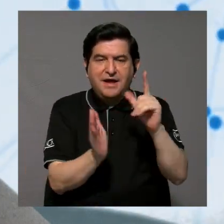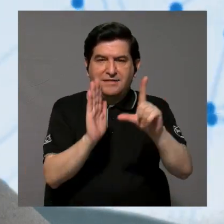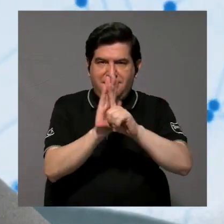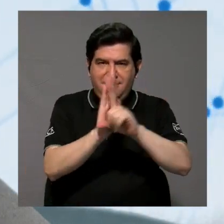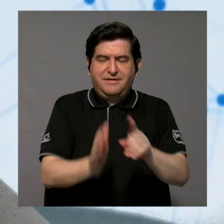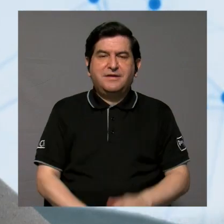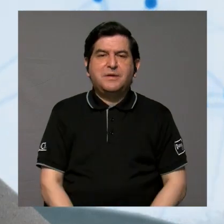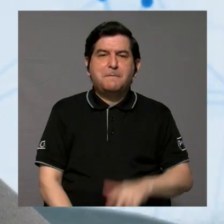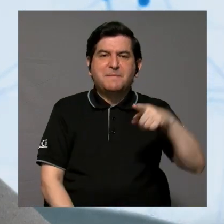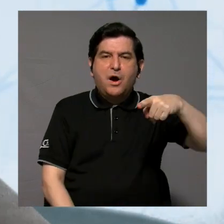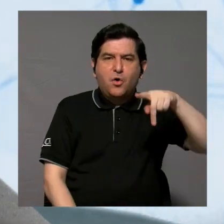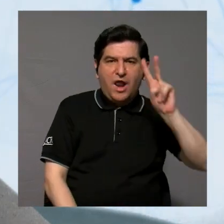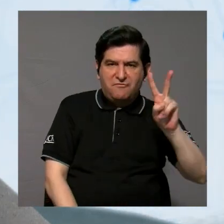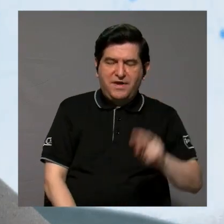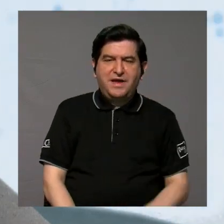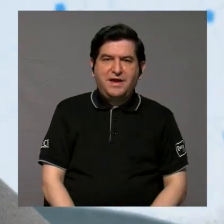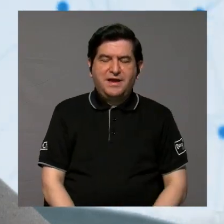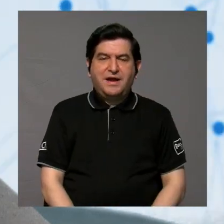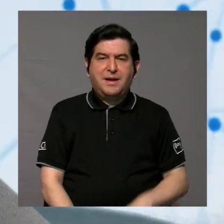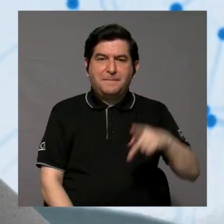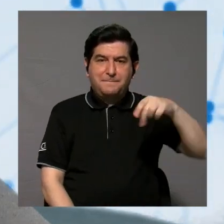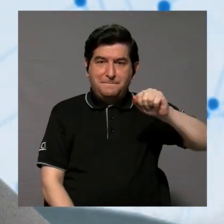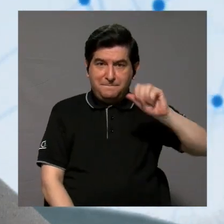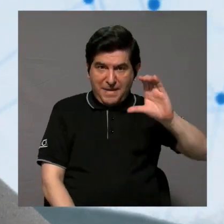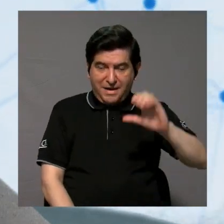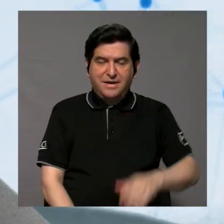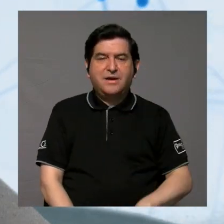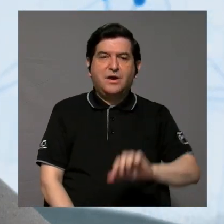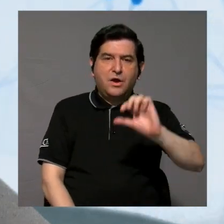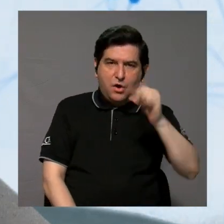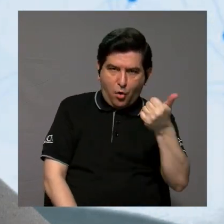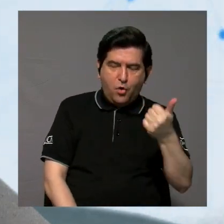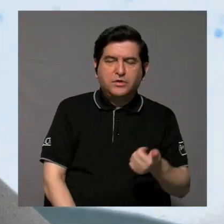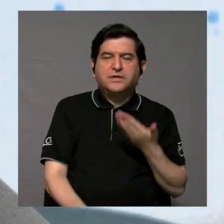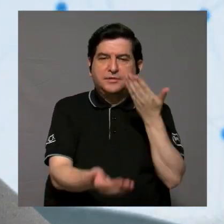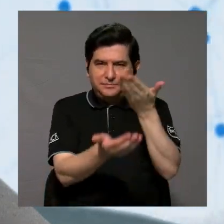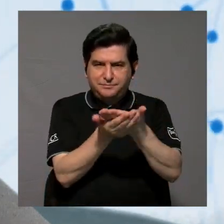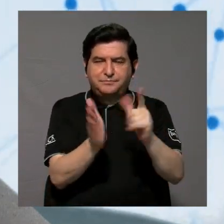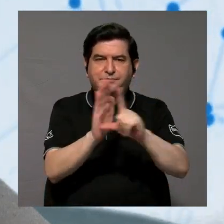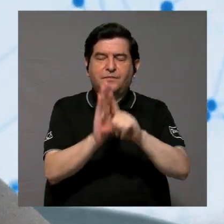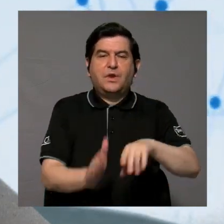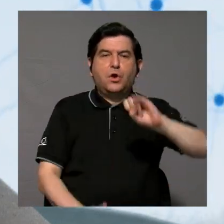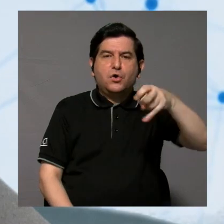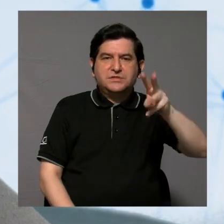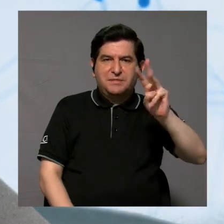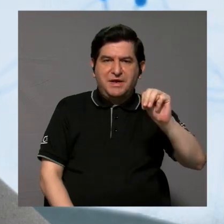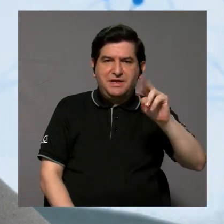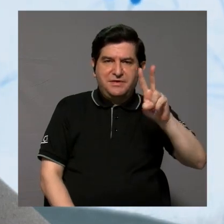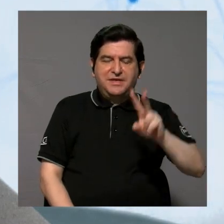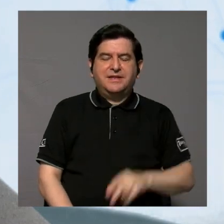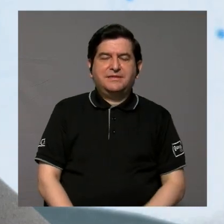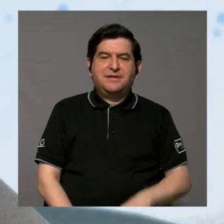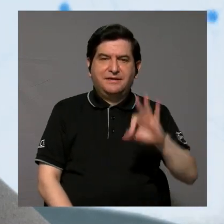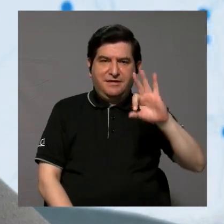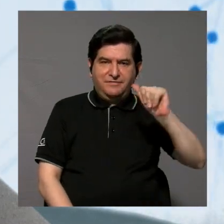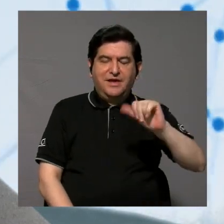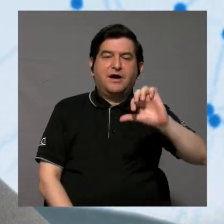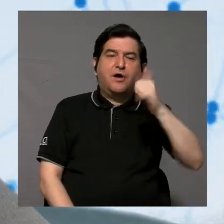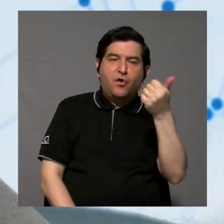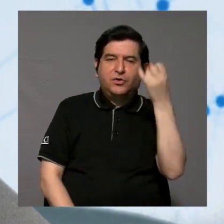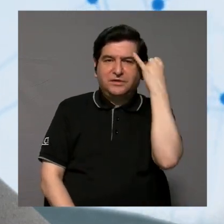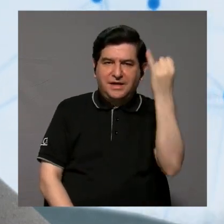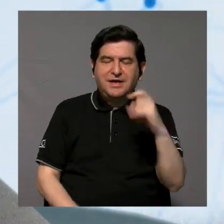ley, Paola Vega, desde el oficialismo, desde el Partido de Acción Ciudadana, presenta una iniciativa de ley, y José María Villalta, del Frente Amplio, presenta una iniciativa de